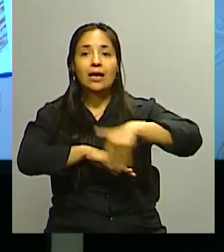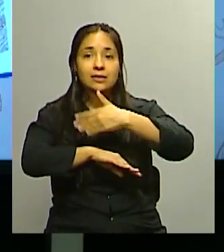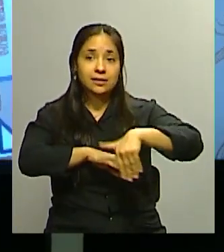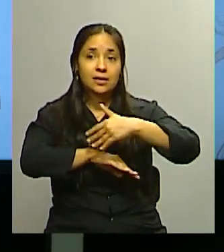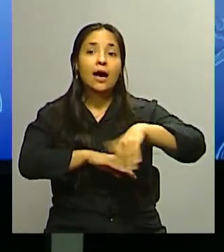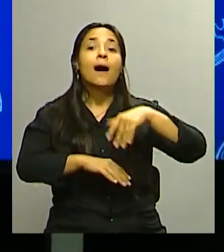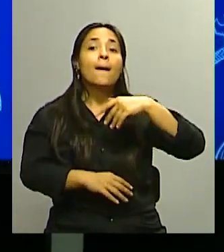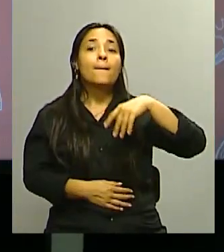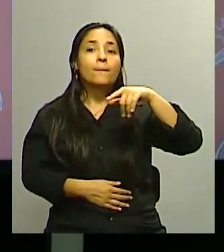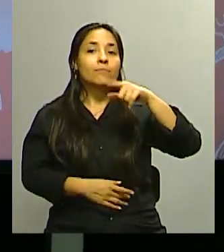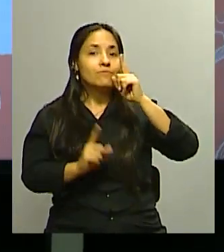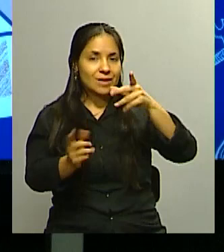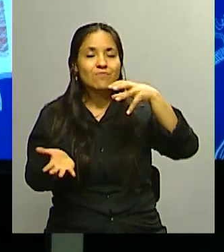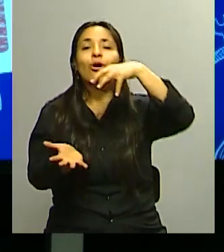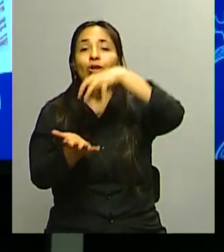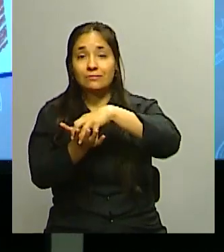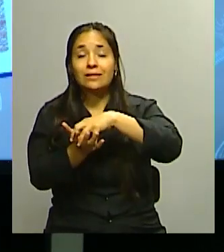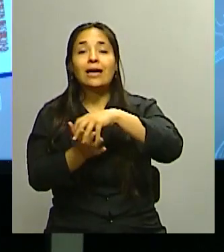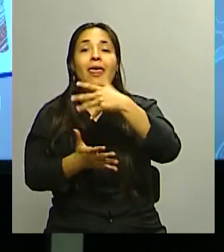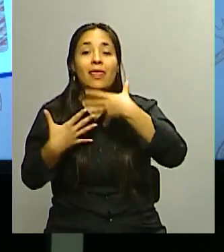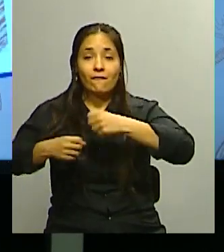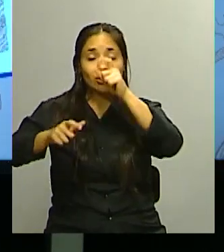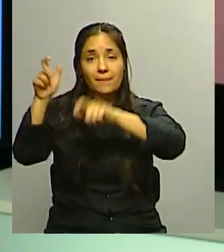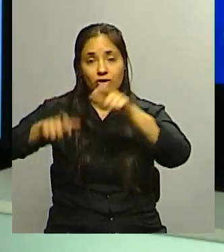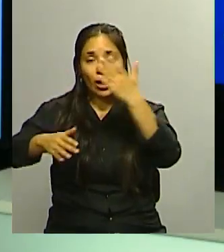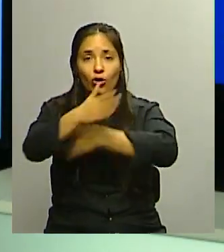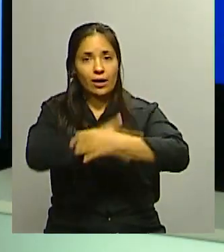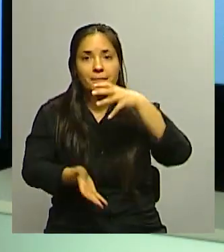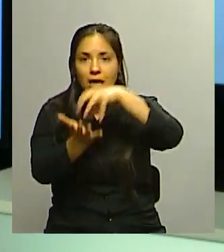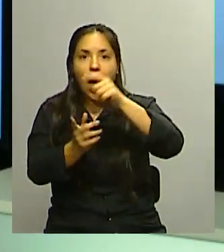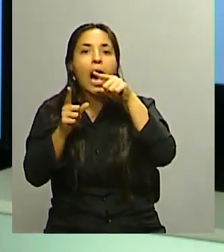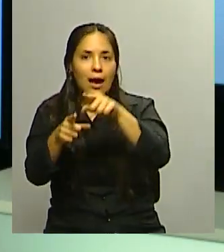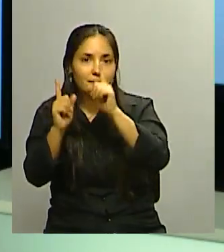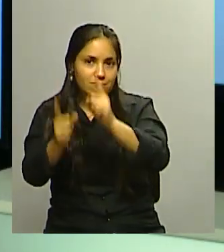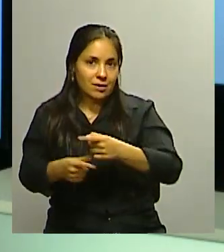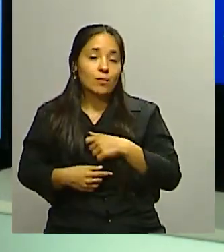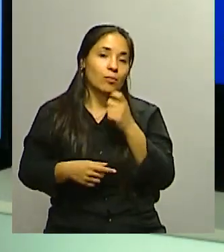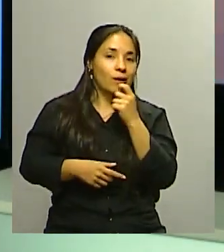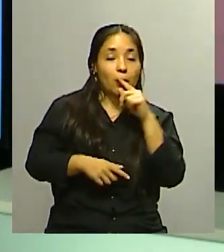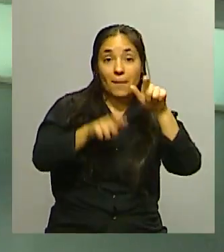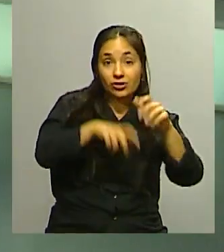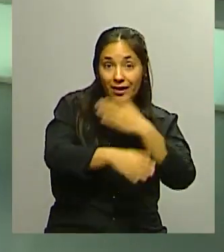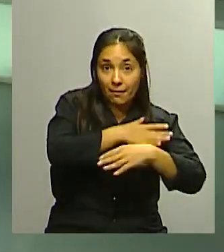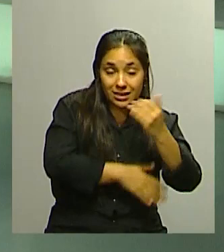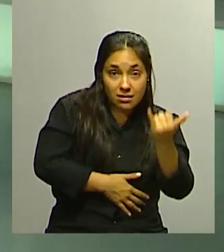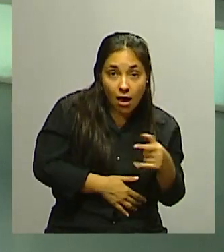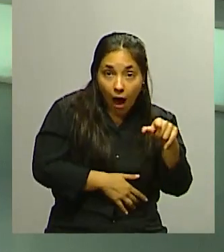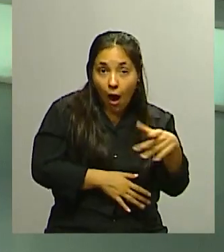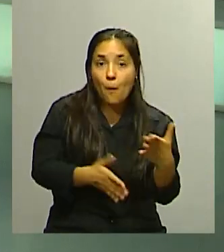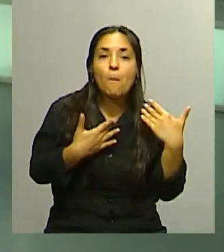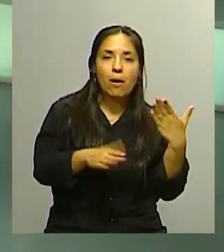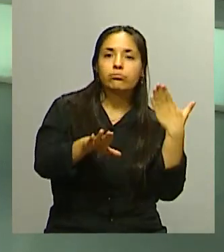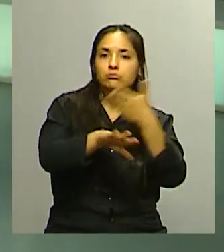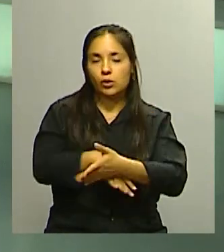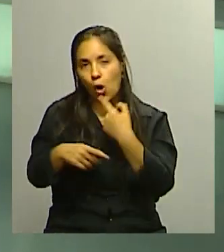está la Defensoría de las Personas con Discapacidad. Bien, entonces en ese caso, ahí sería el lugar para ir a recibir ese